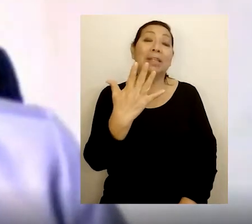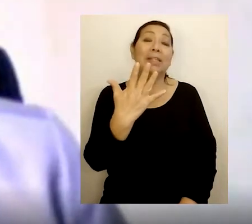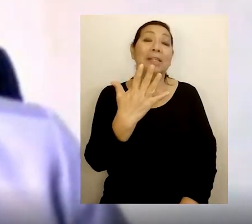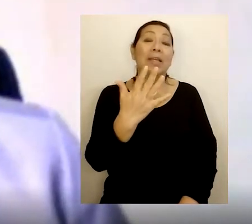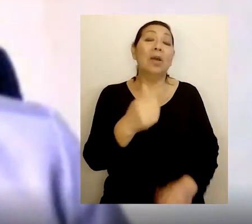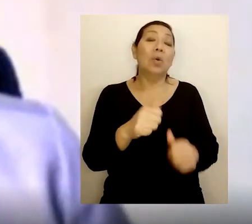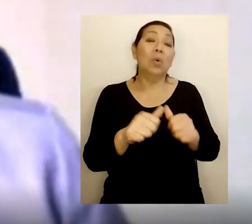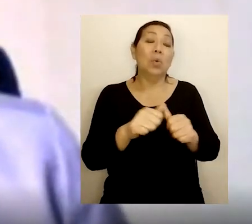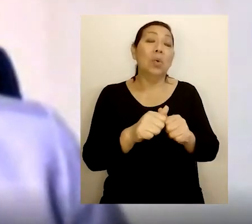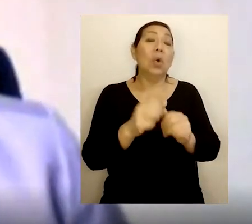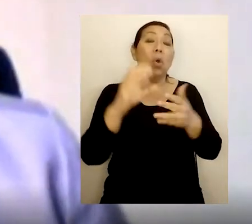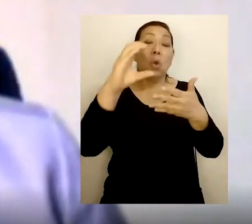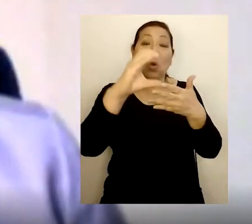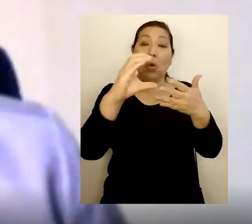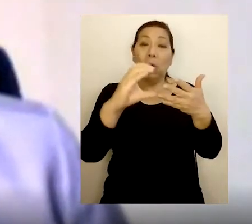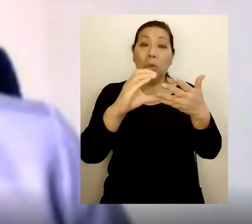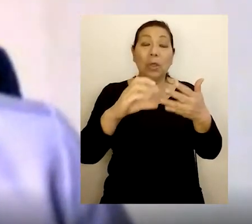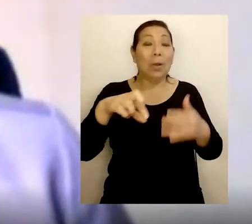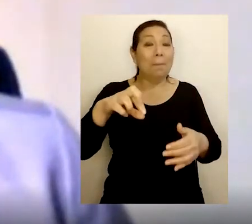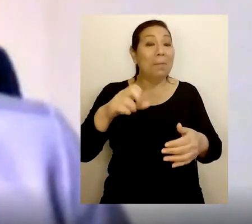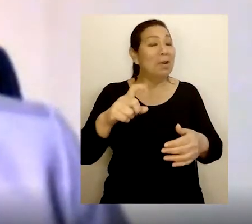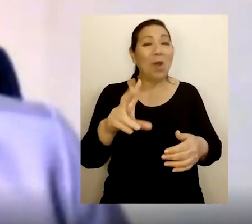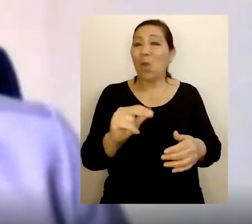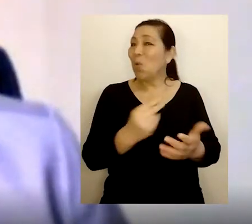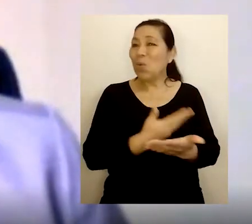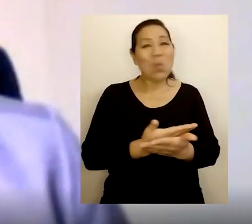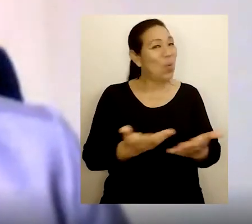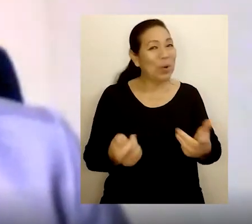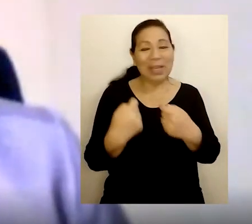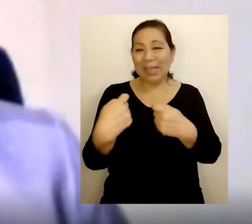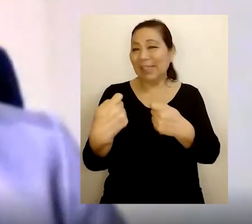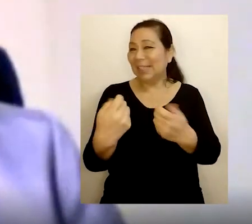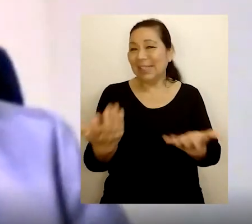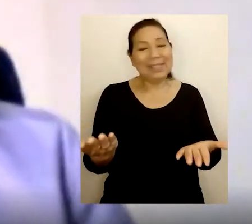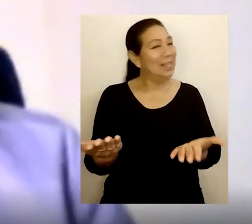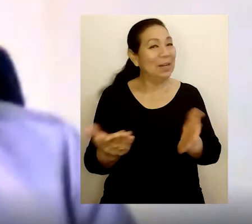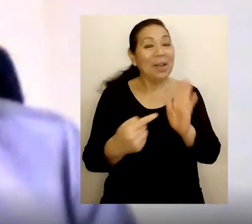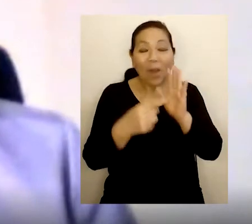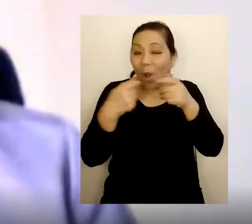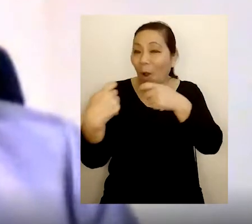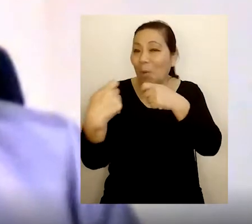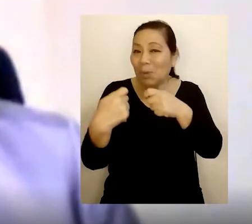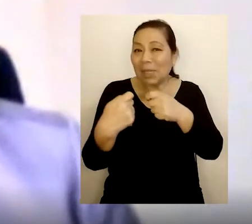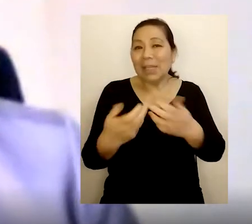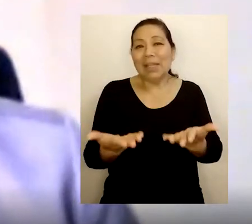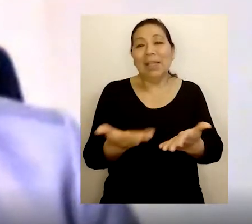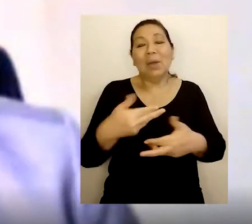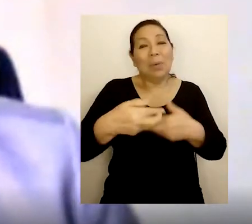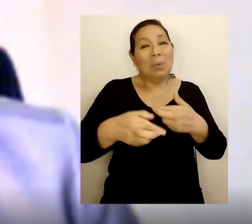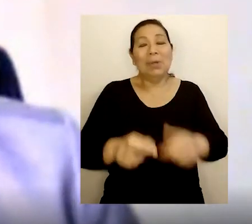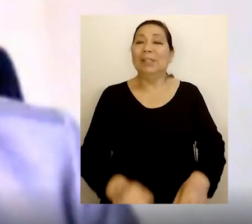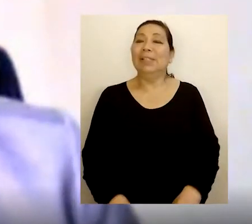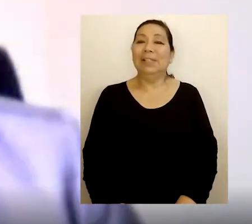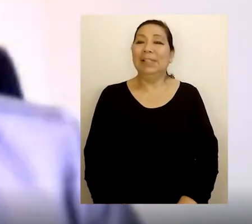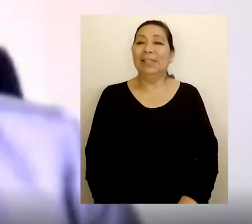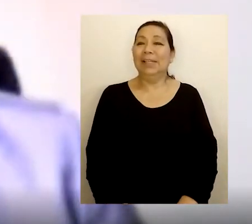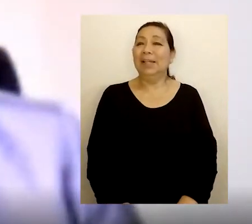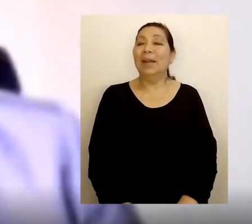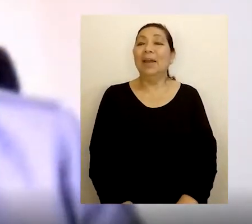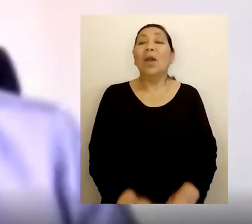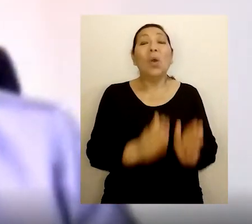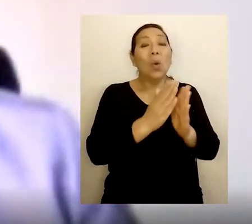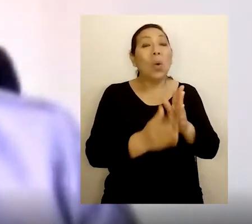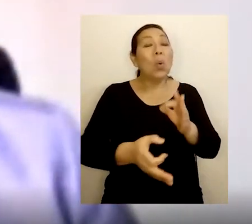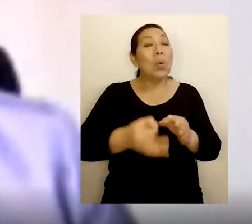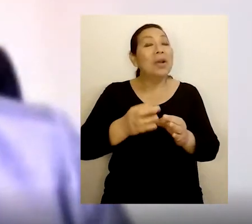425, numeral 4 del Código Procesal Penal, no exige la presencia obligatoria de las partes procesales. El